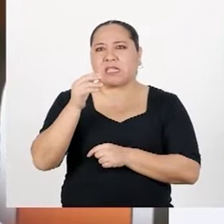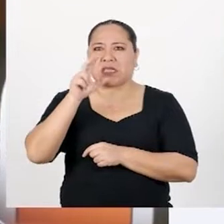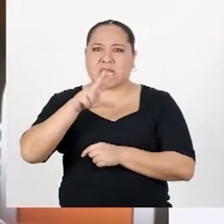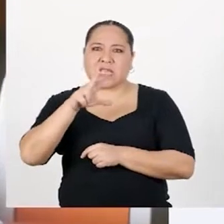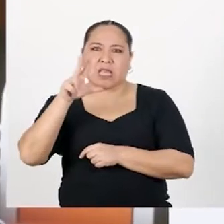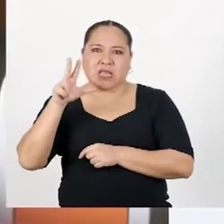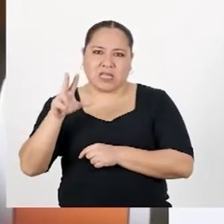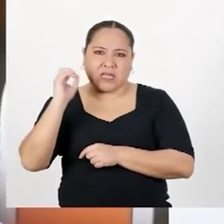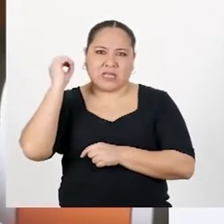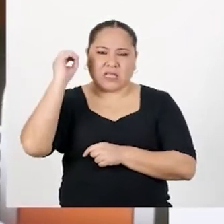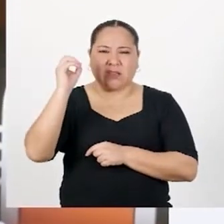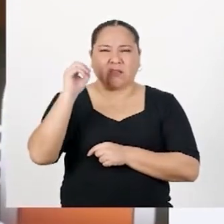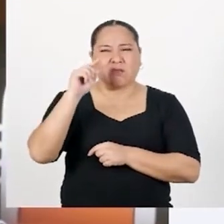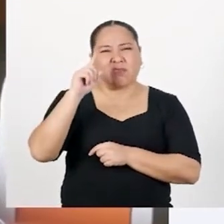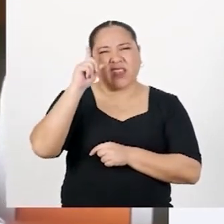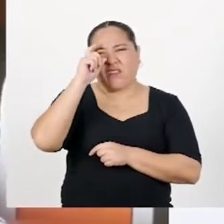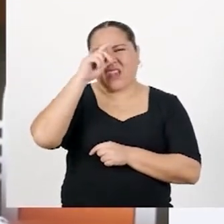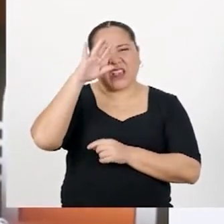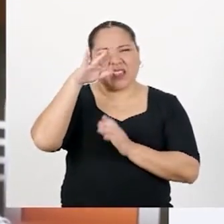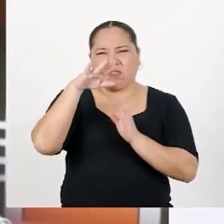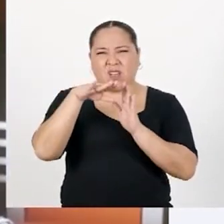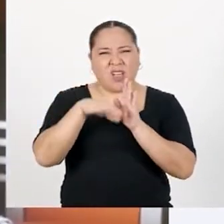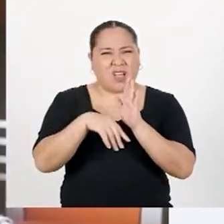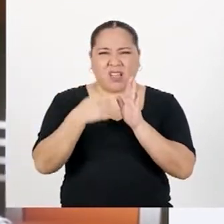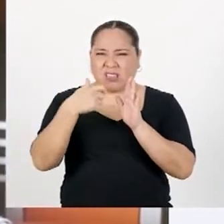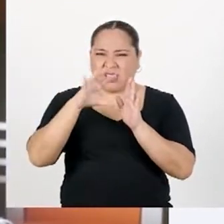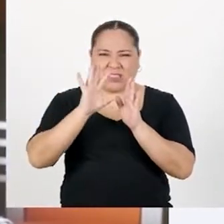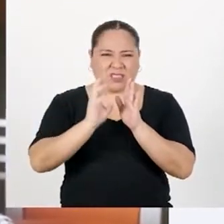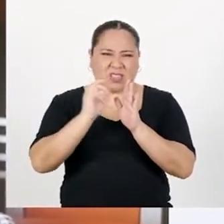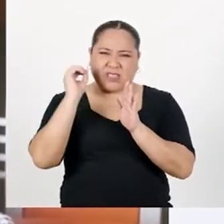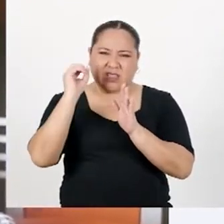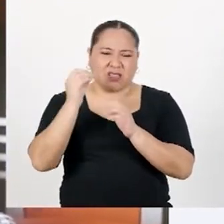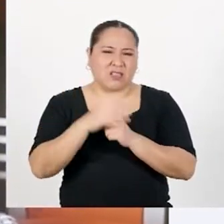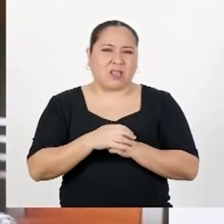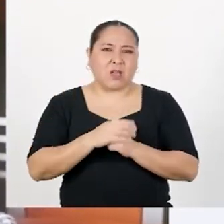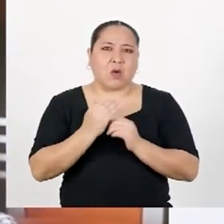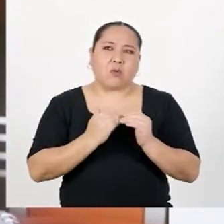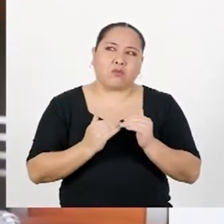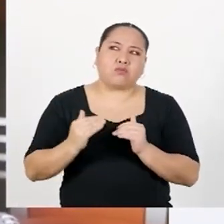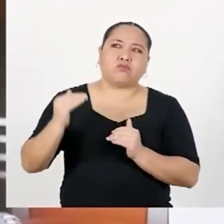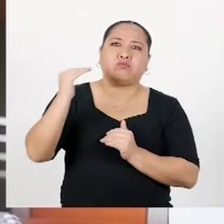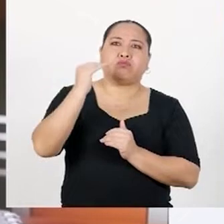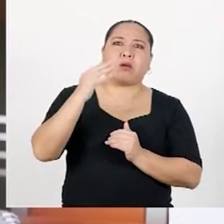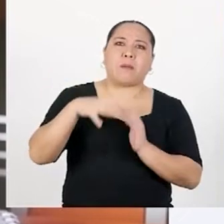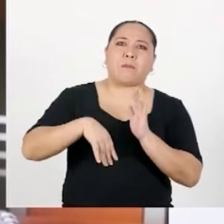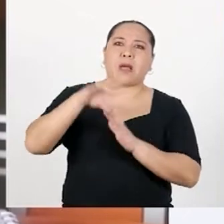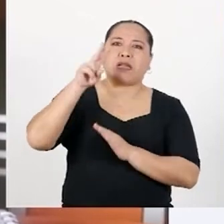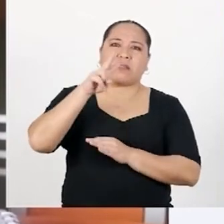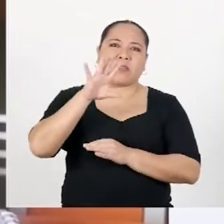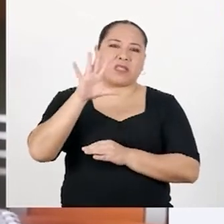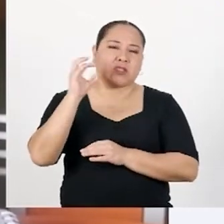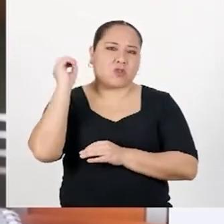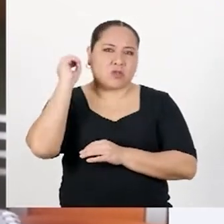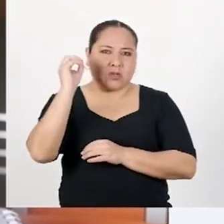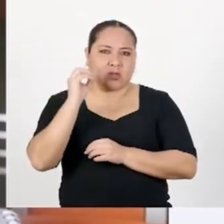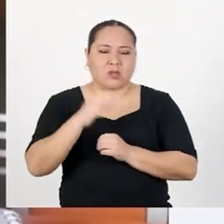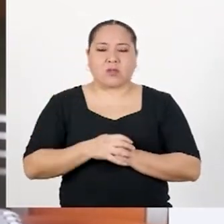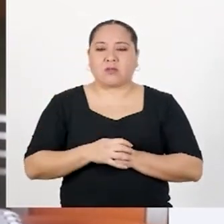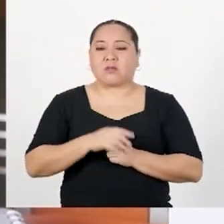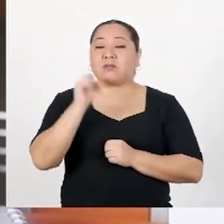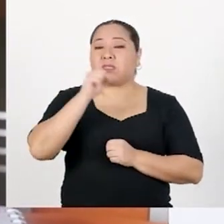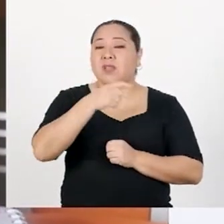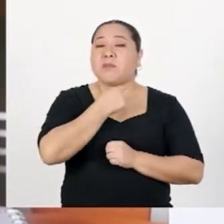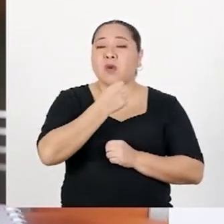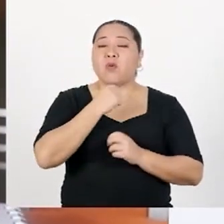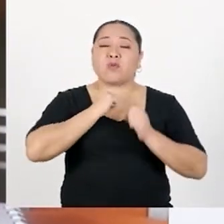33 centígrados y rara vez baja a 16 centígrados y sube a más de 25 centígrados. 2.